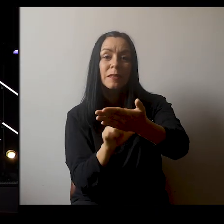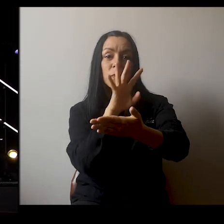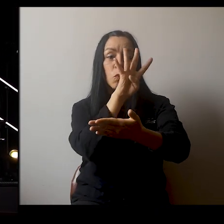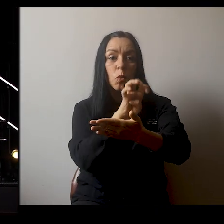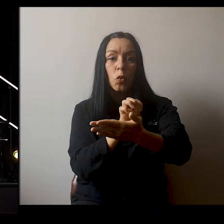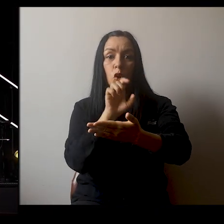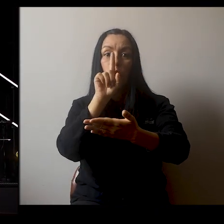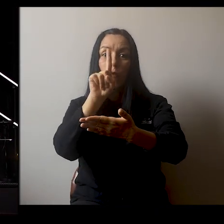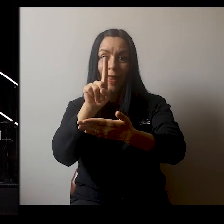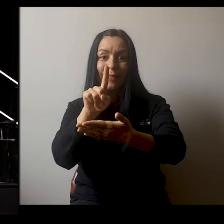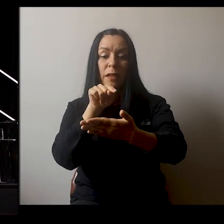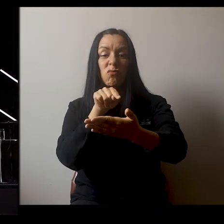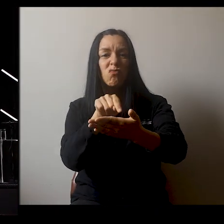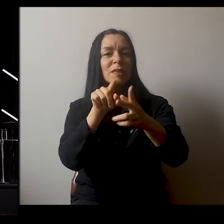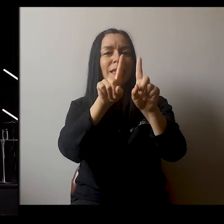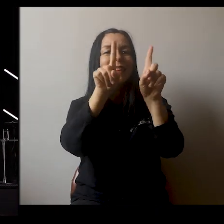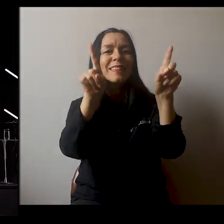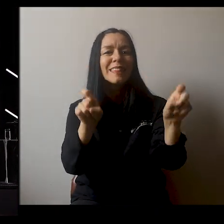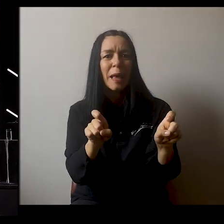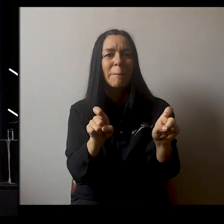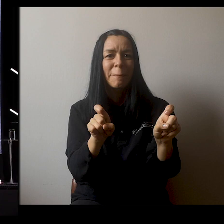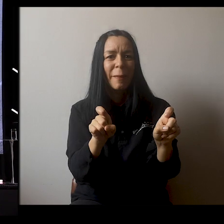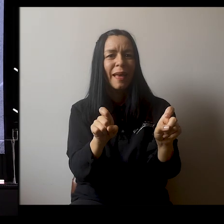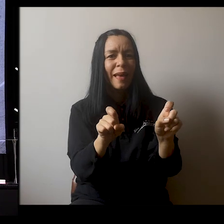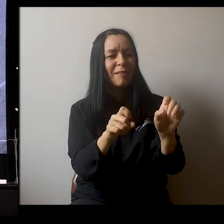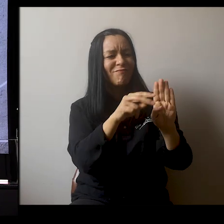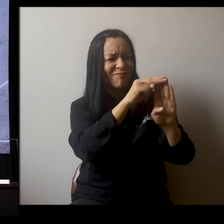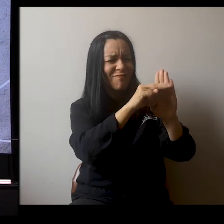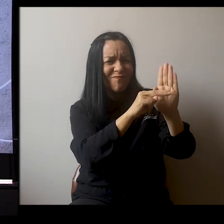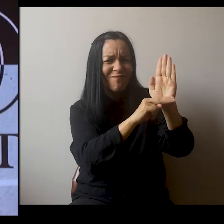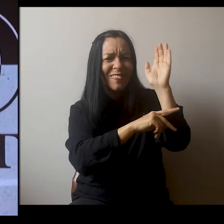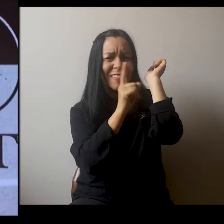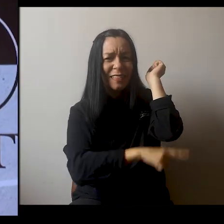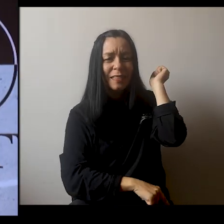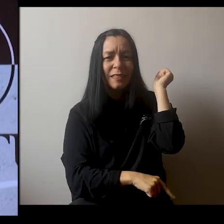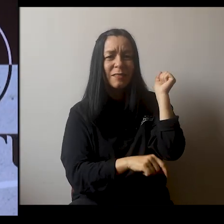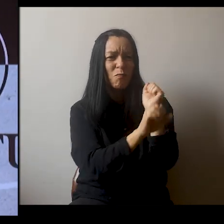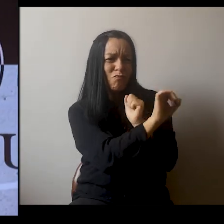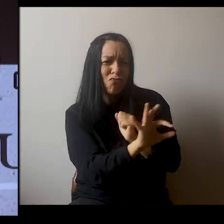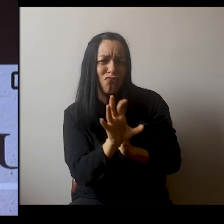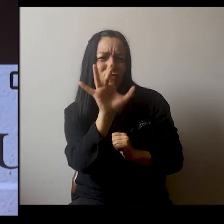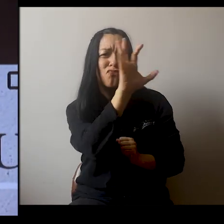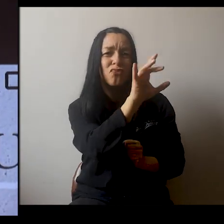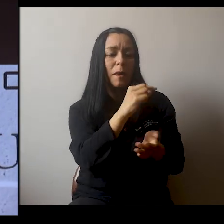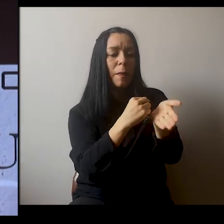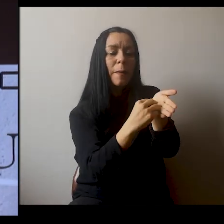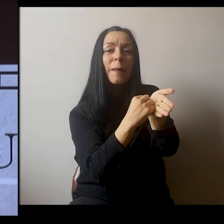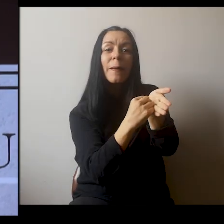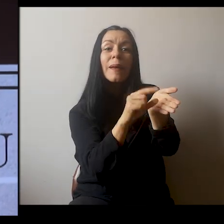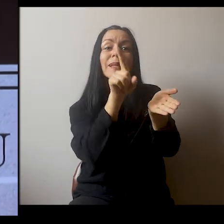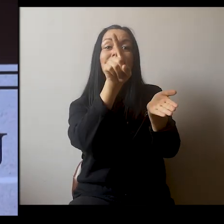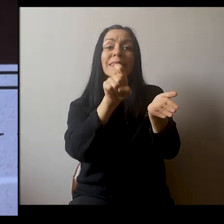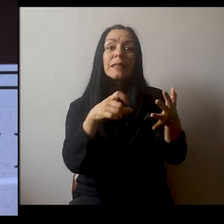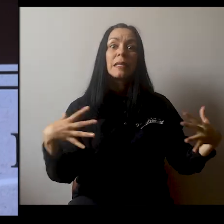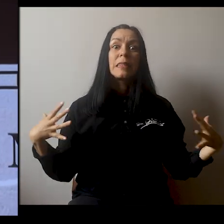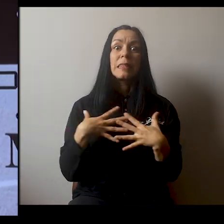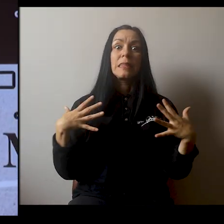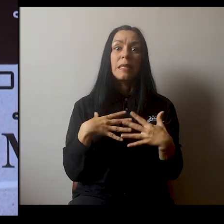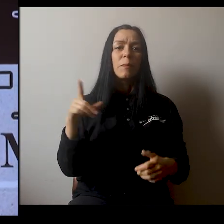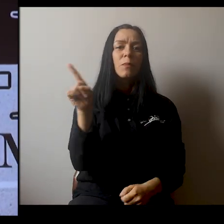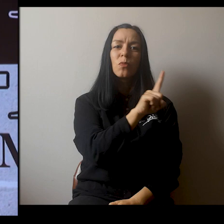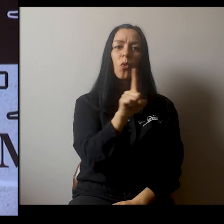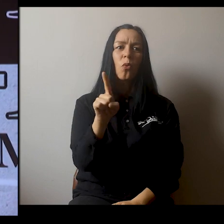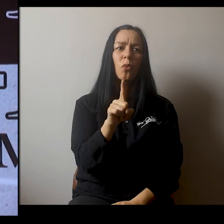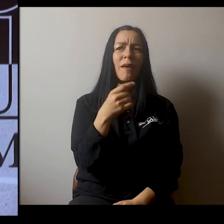Salmo 91, en donde se nos habla de estas plagas, ahí dice claramente en el versículo 6,